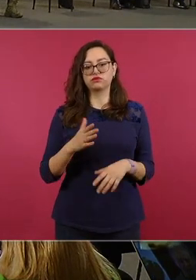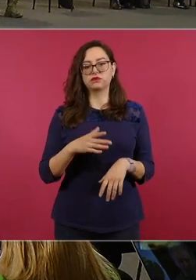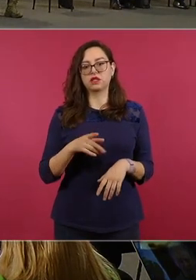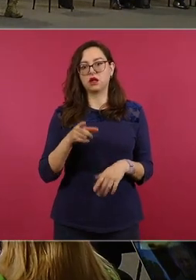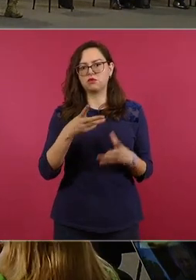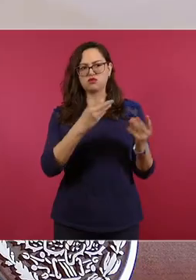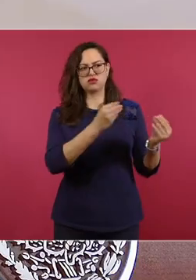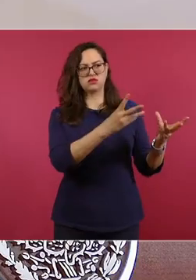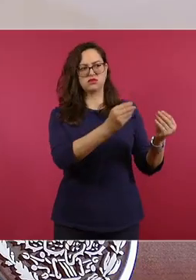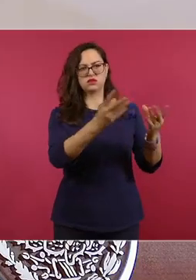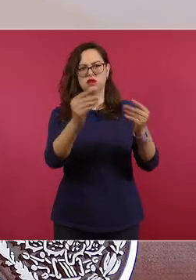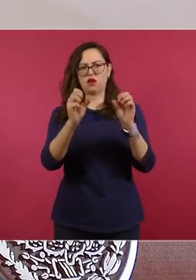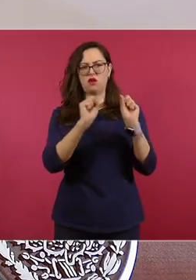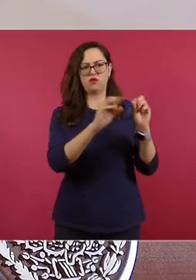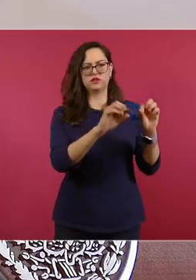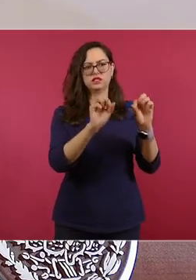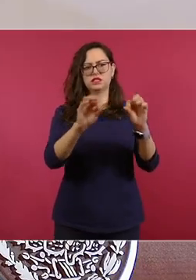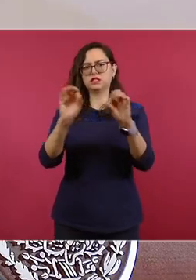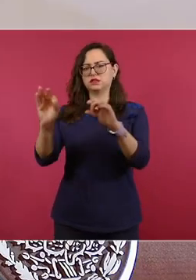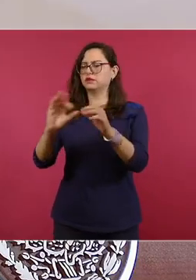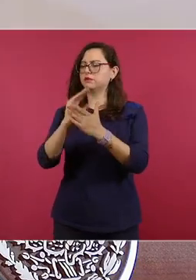mitad.